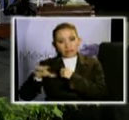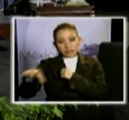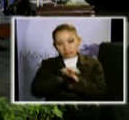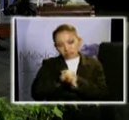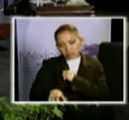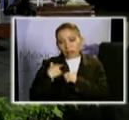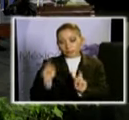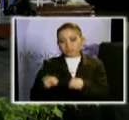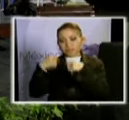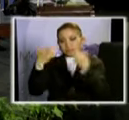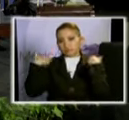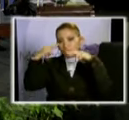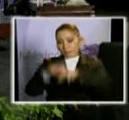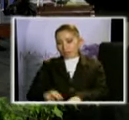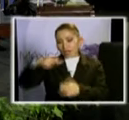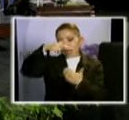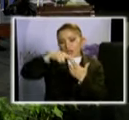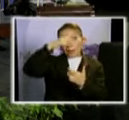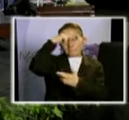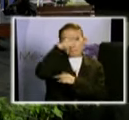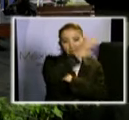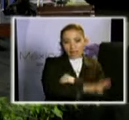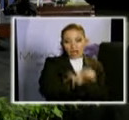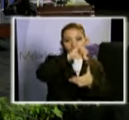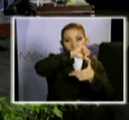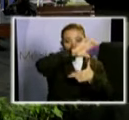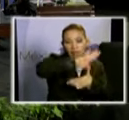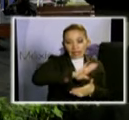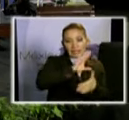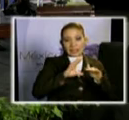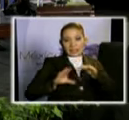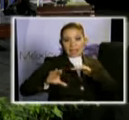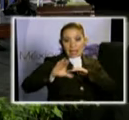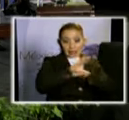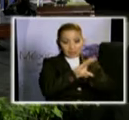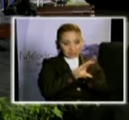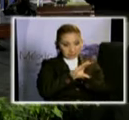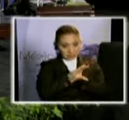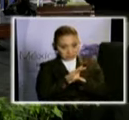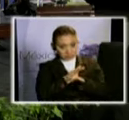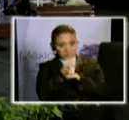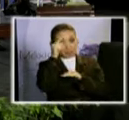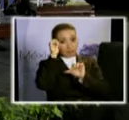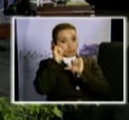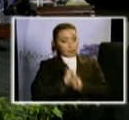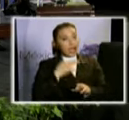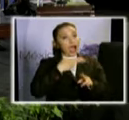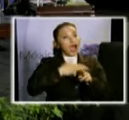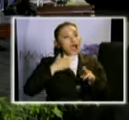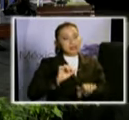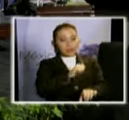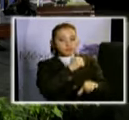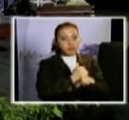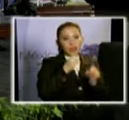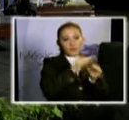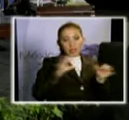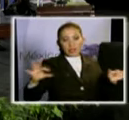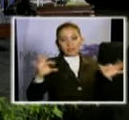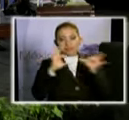2009 fue asignado como representante regional para México, Centroamérica y el Caribe, cargo que desempeñó hasta el establecimiento de la primera oficina de